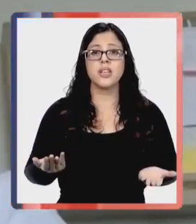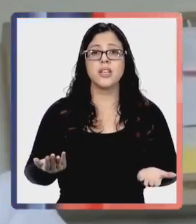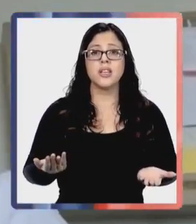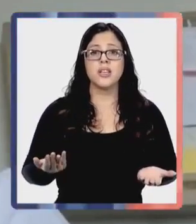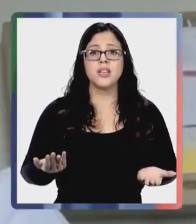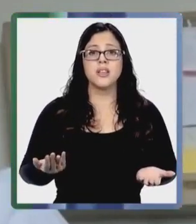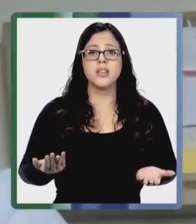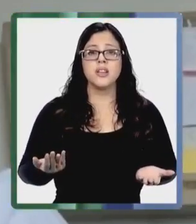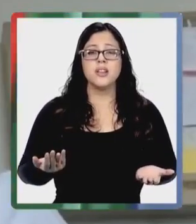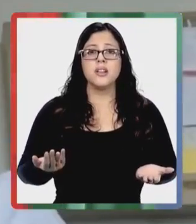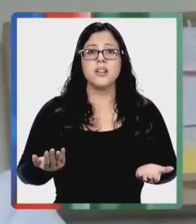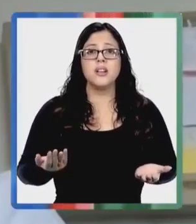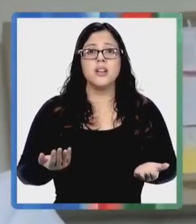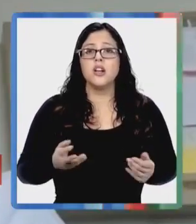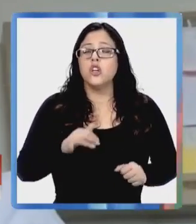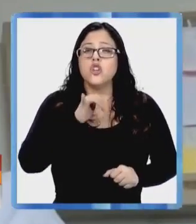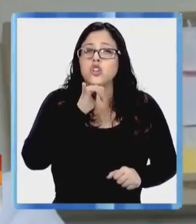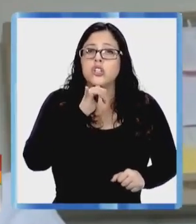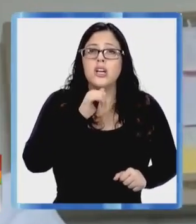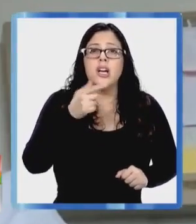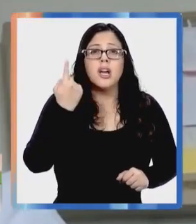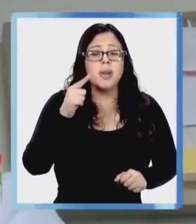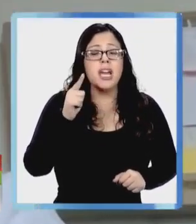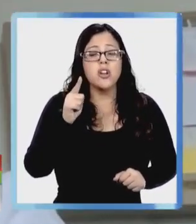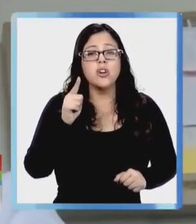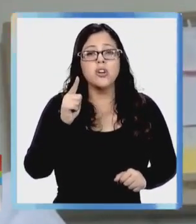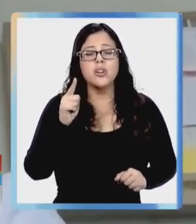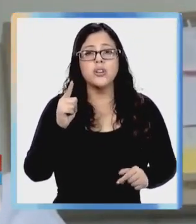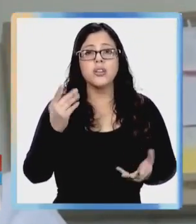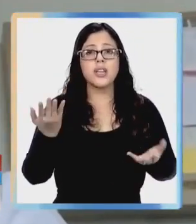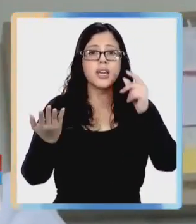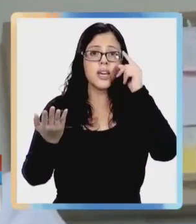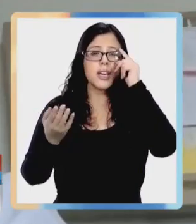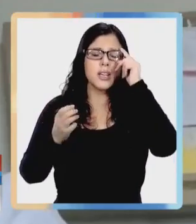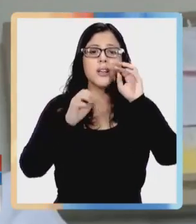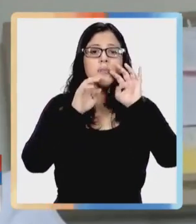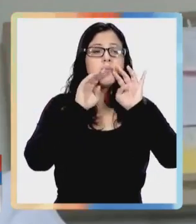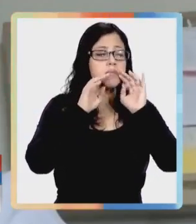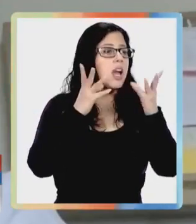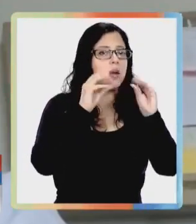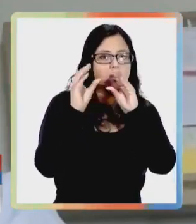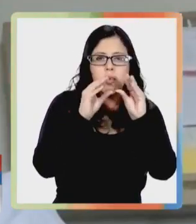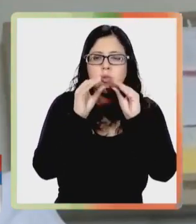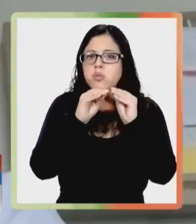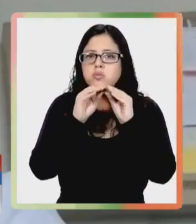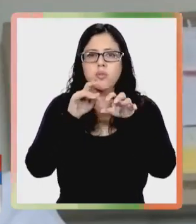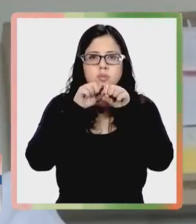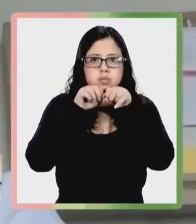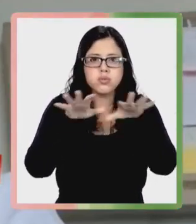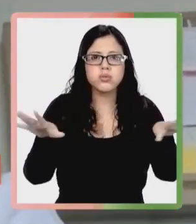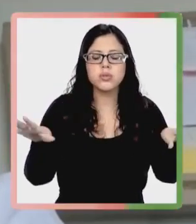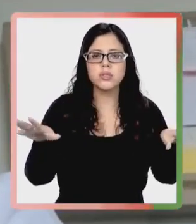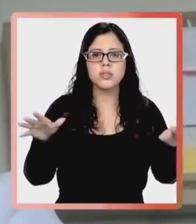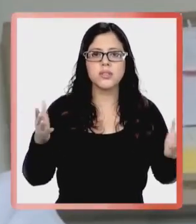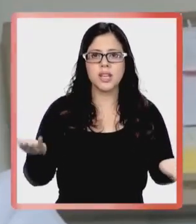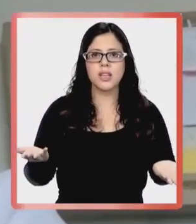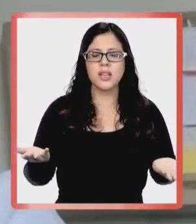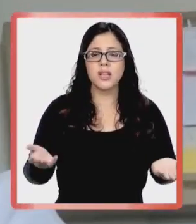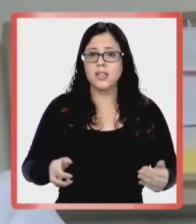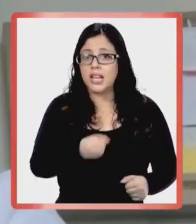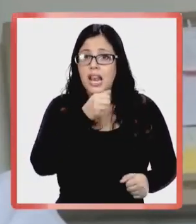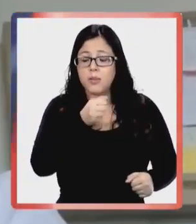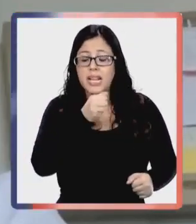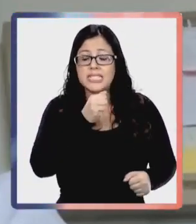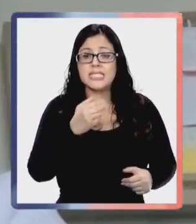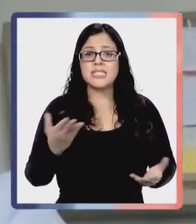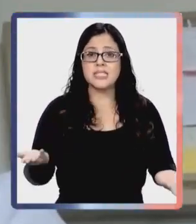investigación que no sé cuánta validez tenga, pero efectivamente fue de boca en boca en gran parte argentina y salió en